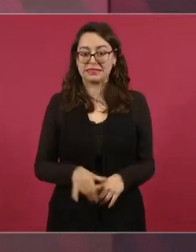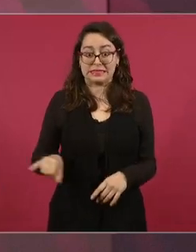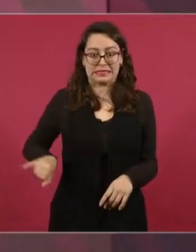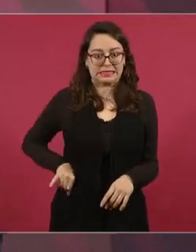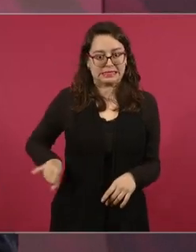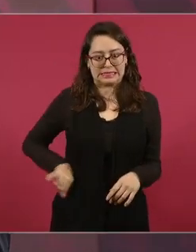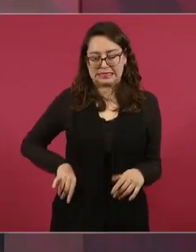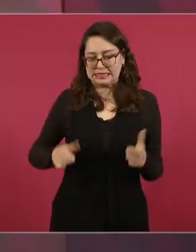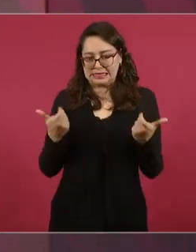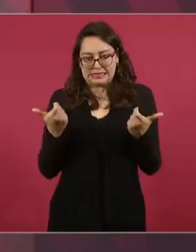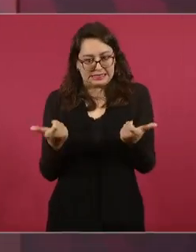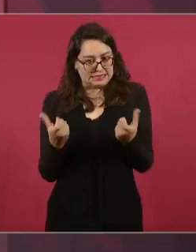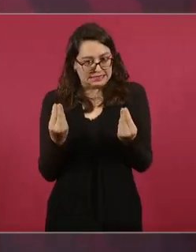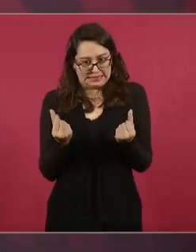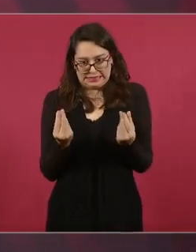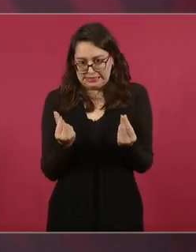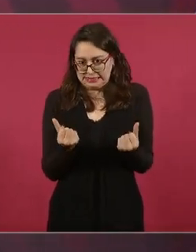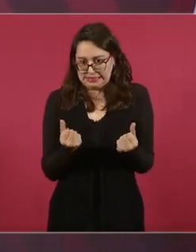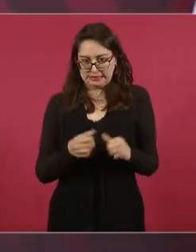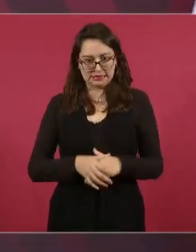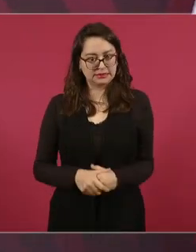medicinas en el extranjero,